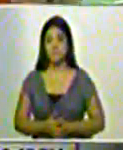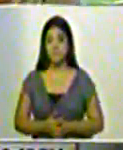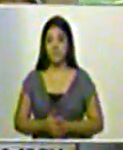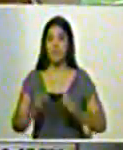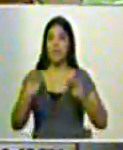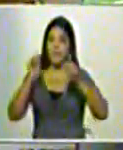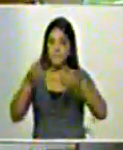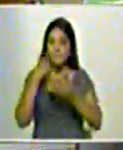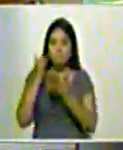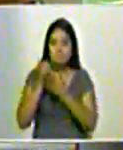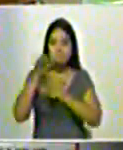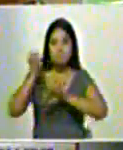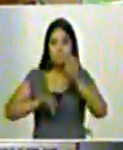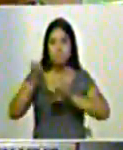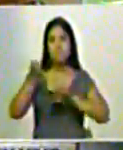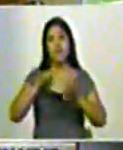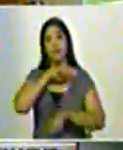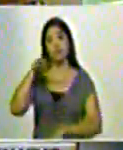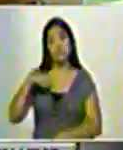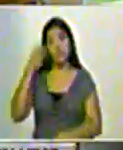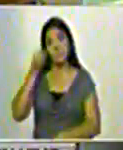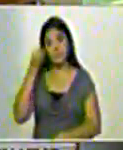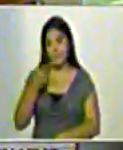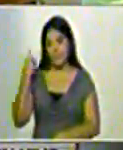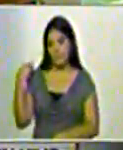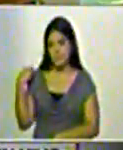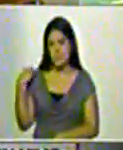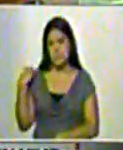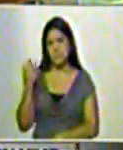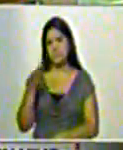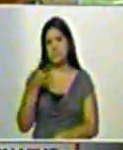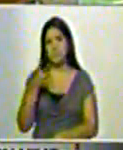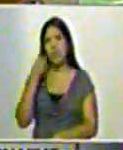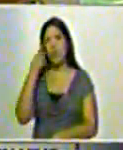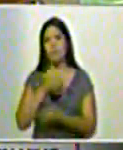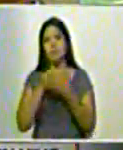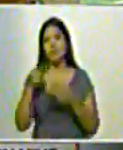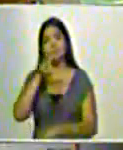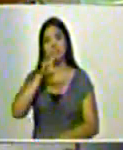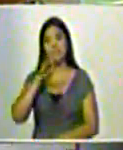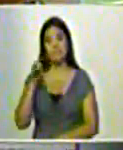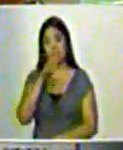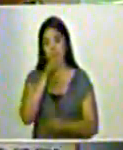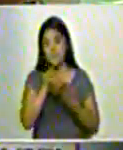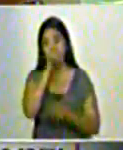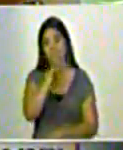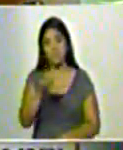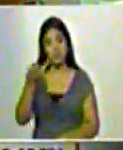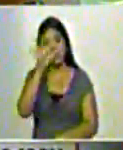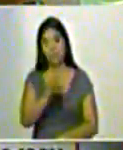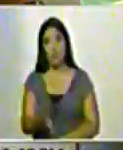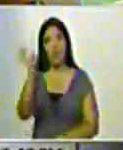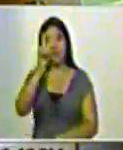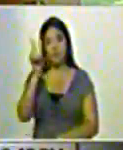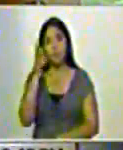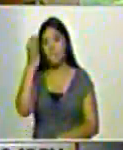comenzar a chequear. Nosotros estimamos que en el día de ayer hubo algo así como 1.300.000 votantes en toda Venezuela. Es el